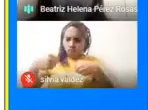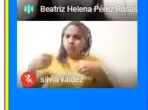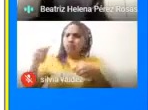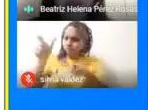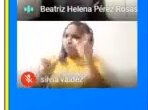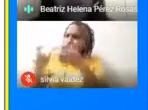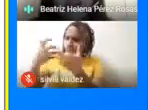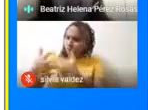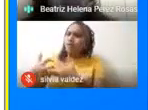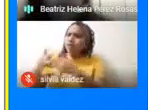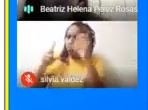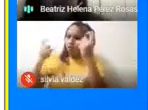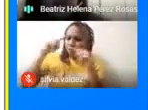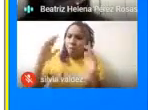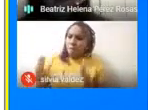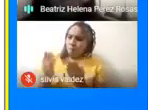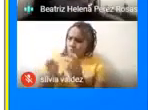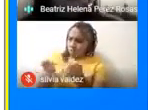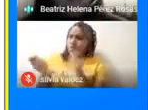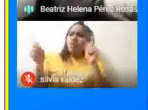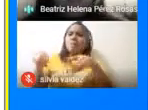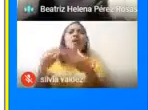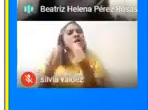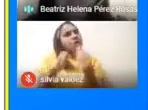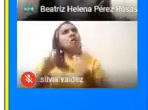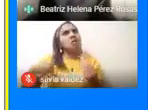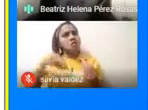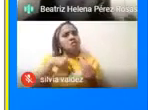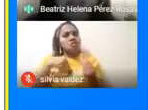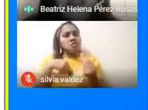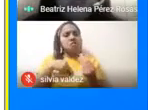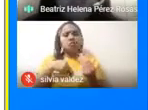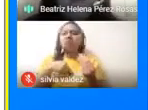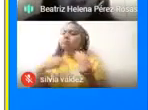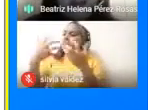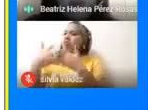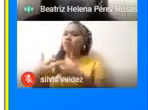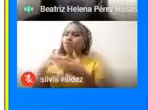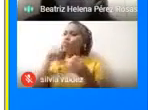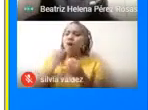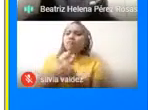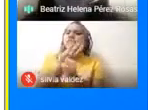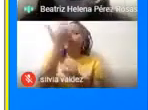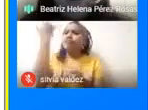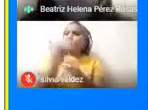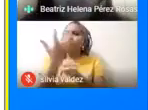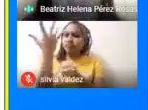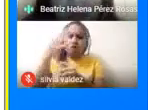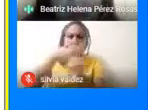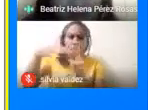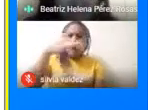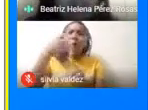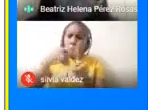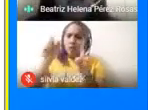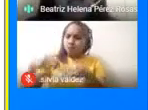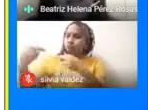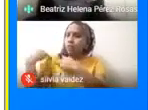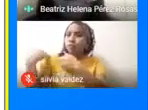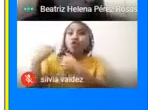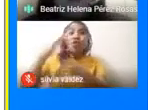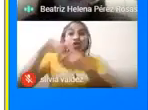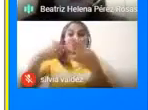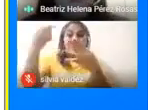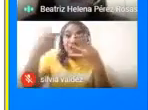se maneje de una mejor manera y sí poder llegar a decir que somos la industria sin chimeneas, pero de manera responsable. Y todos esos elementos hacen